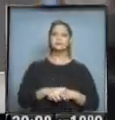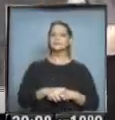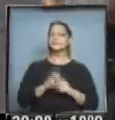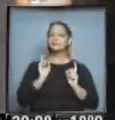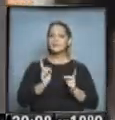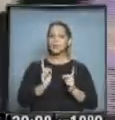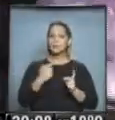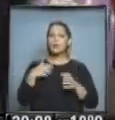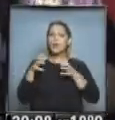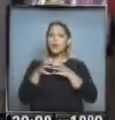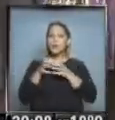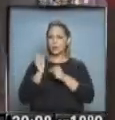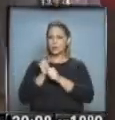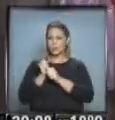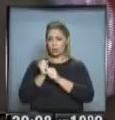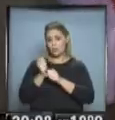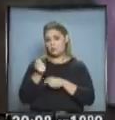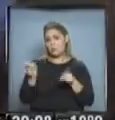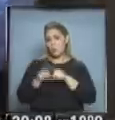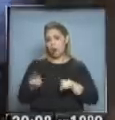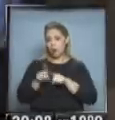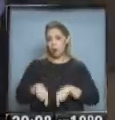toda la parte gremial últimamente.